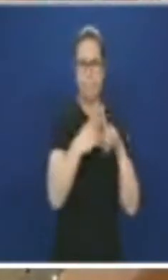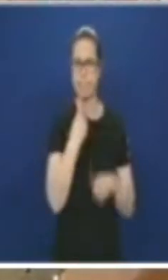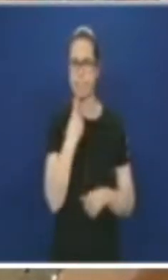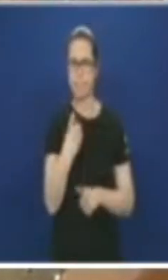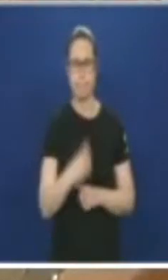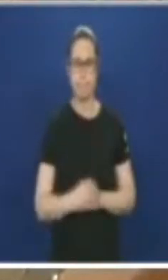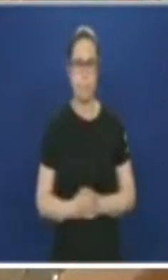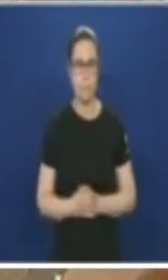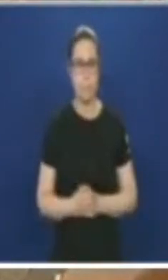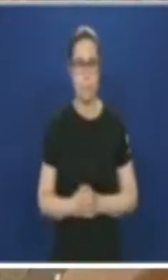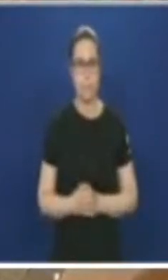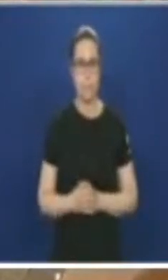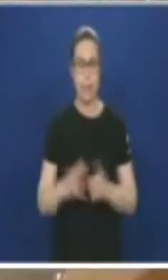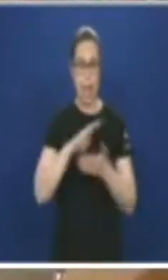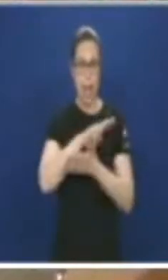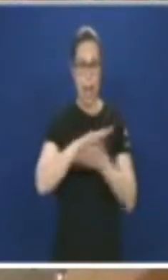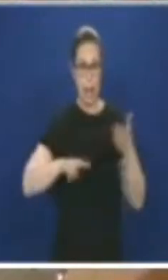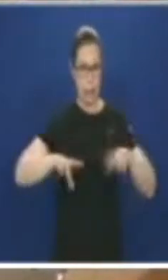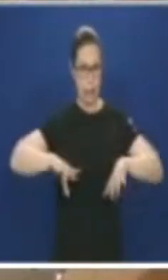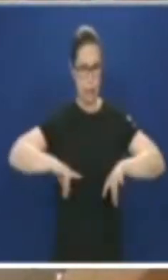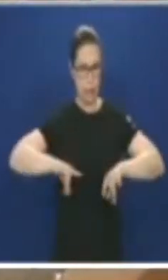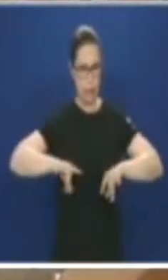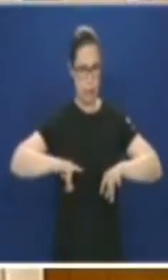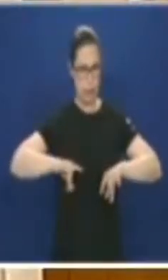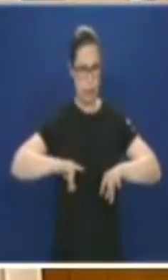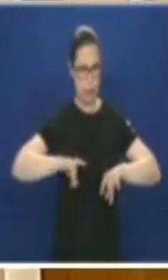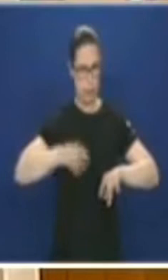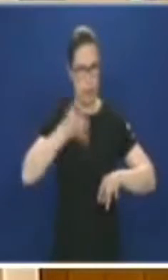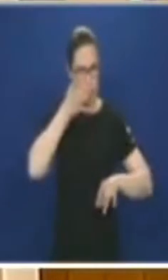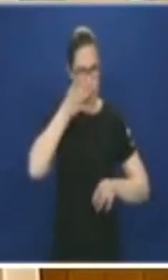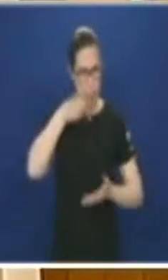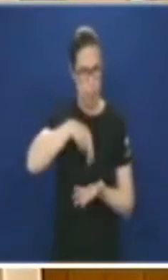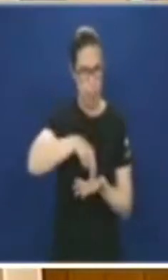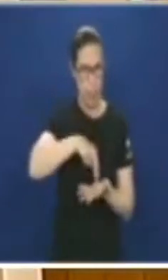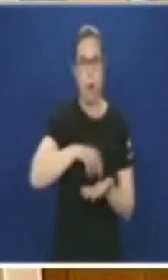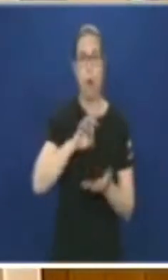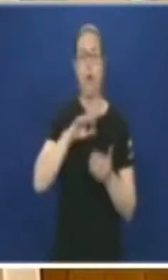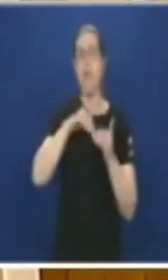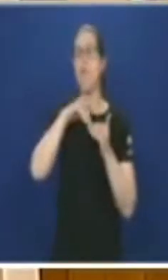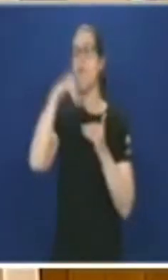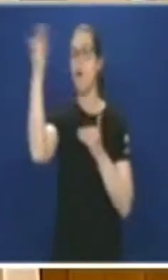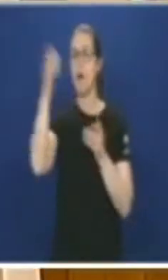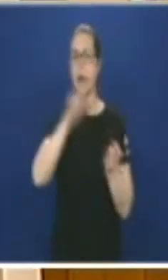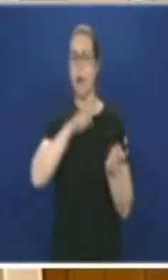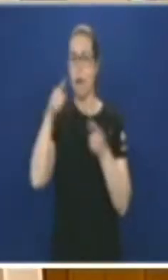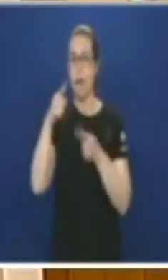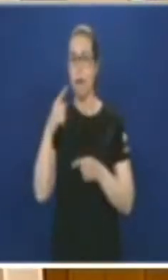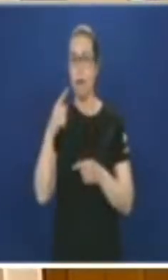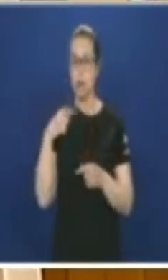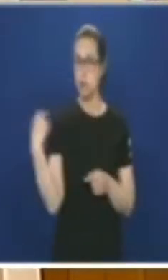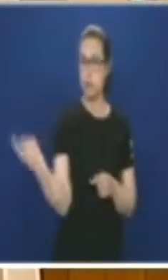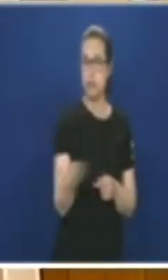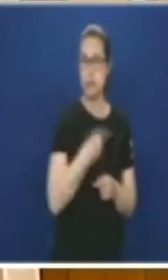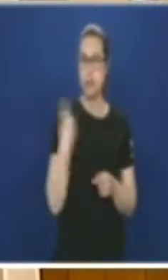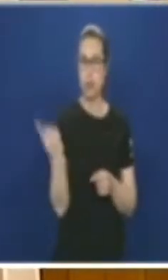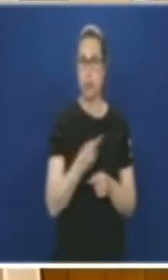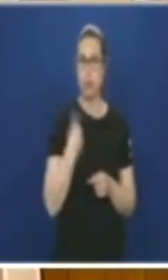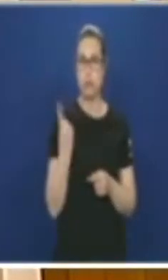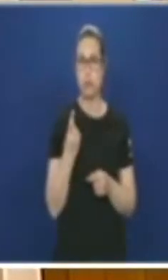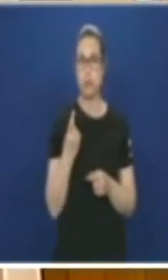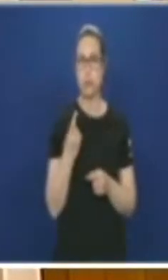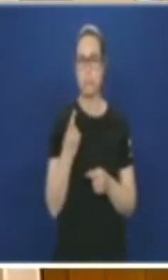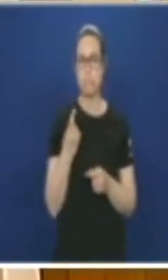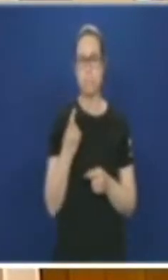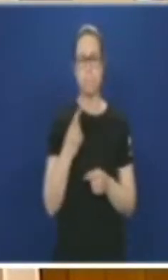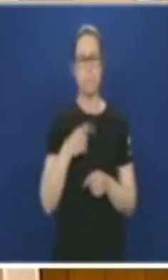desde a Galicia territorial, fose na Galicia exterior, uns e outros mantiveron a